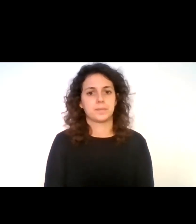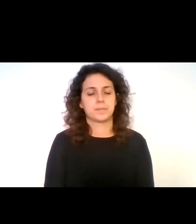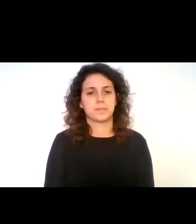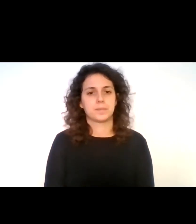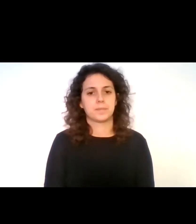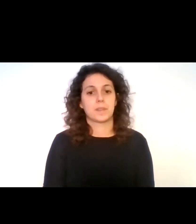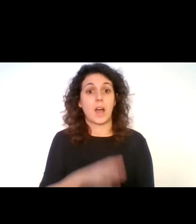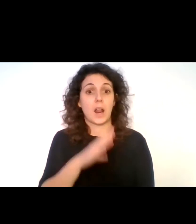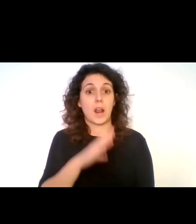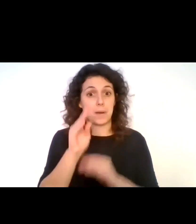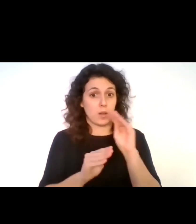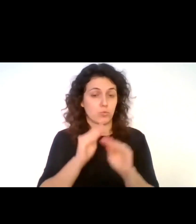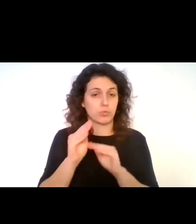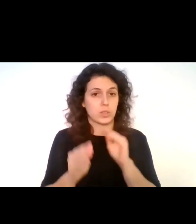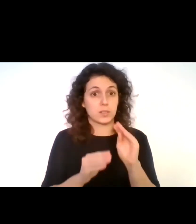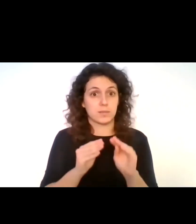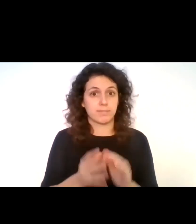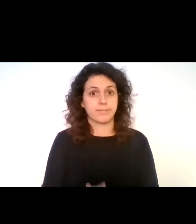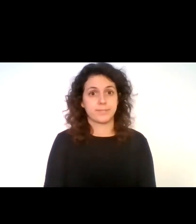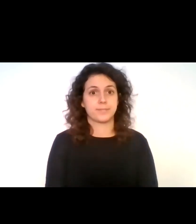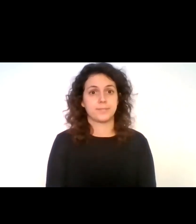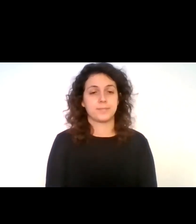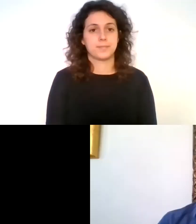¿Tenemos algunas preguntas ahora?